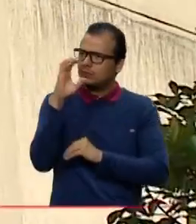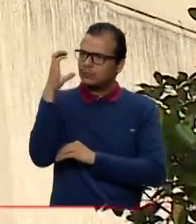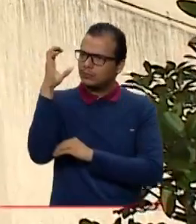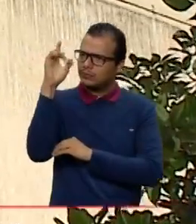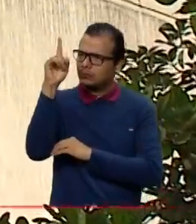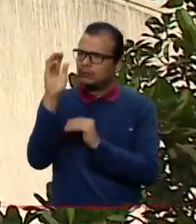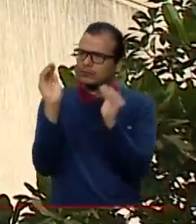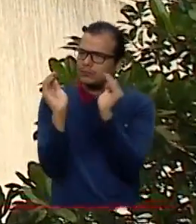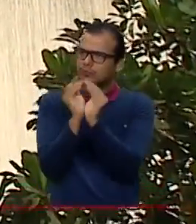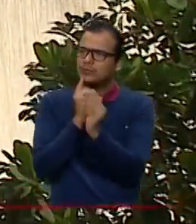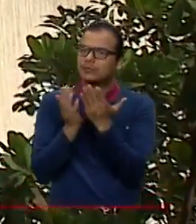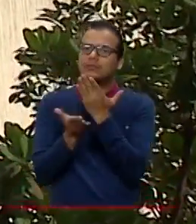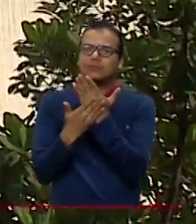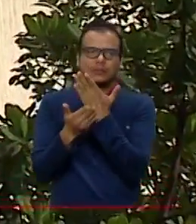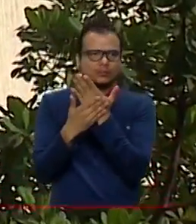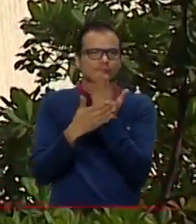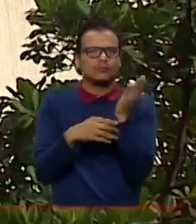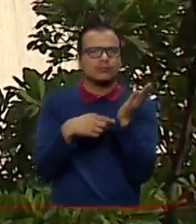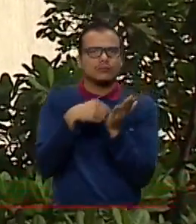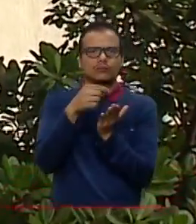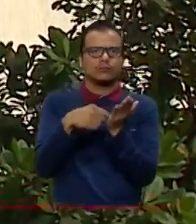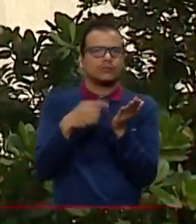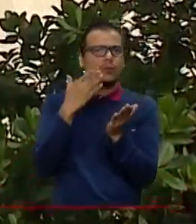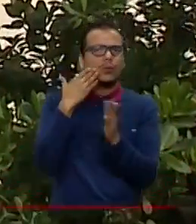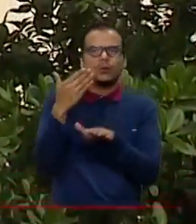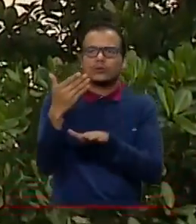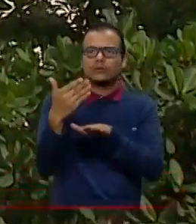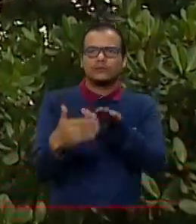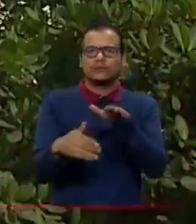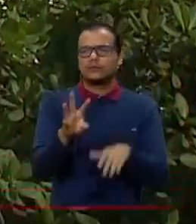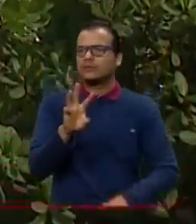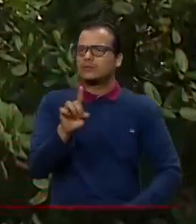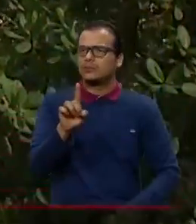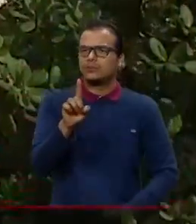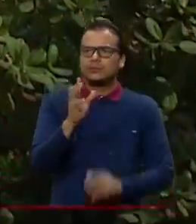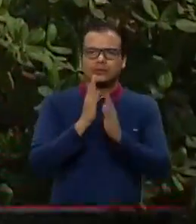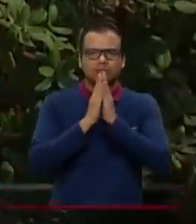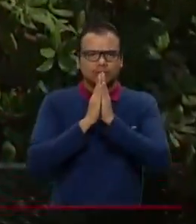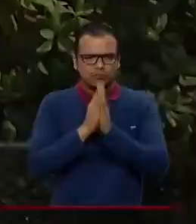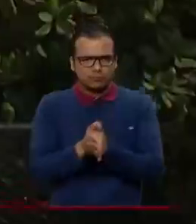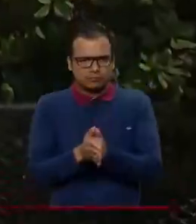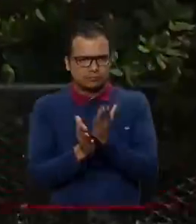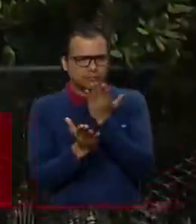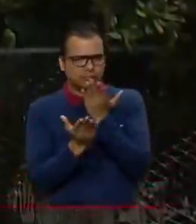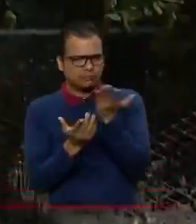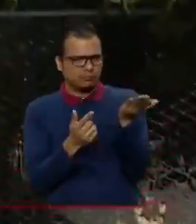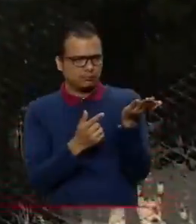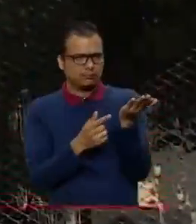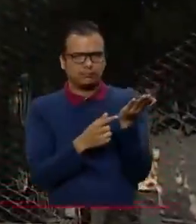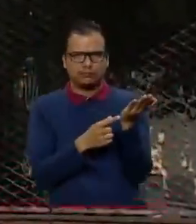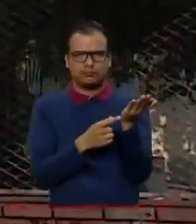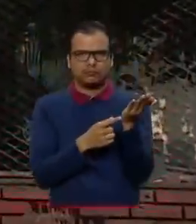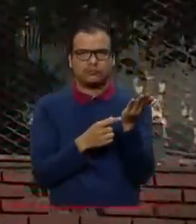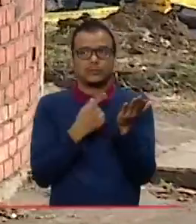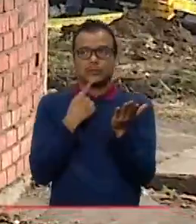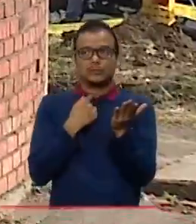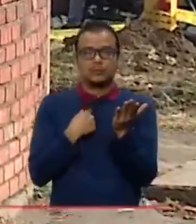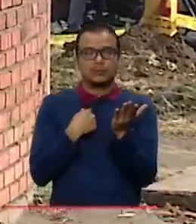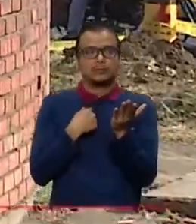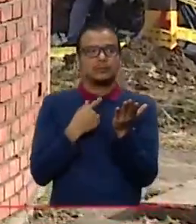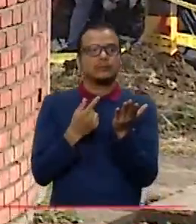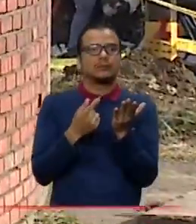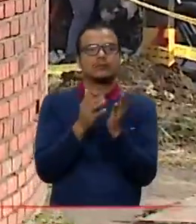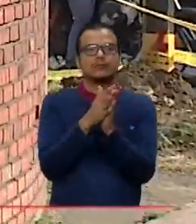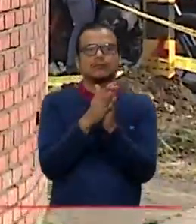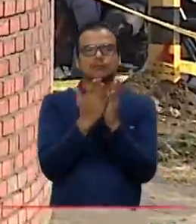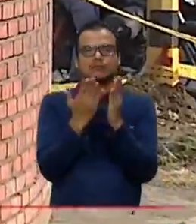que nuestros contratos iban hasta el 31 de diciembre. Y nos están diciendo que hagamos una cartilla o un